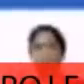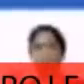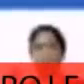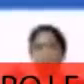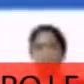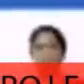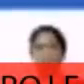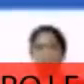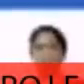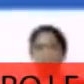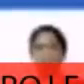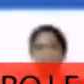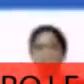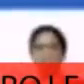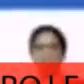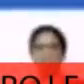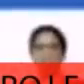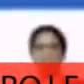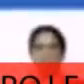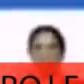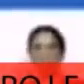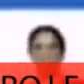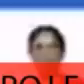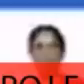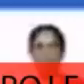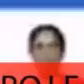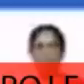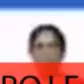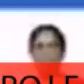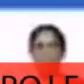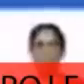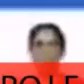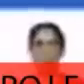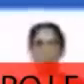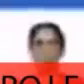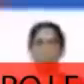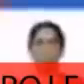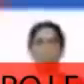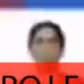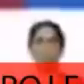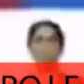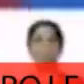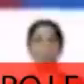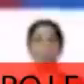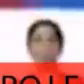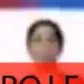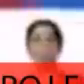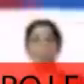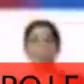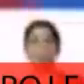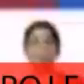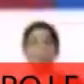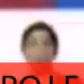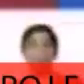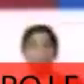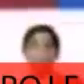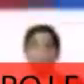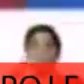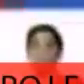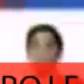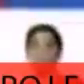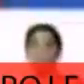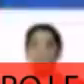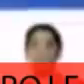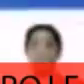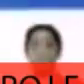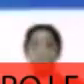volvió a endosarles un cheque a los camaradas del gobierno. Eso es muy importante que esté claro, porque eso es lo que hace posible que